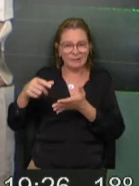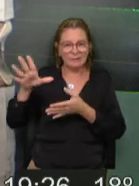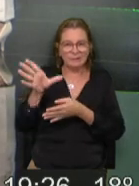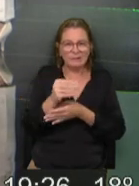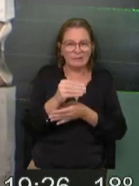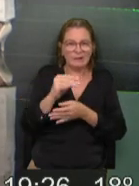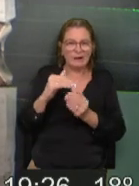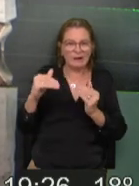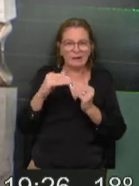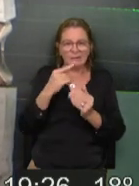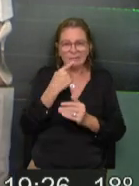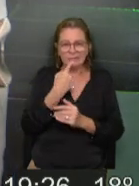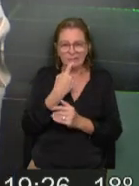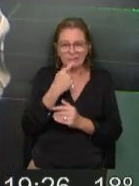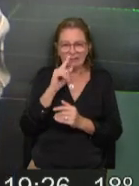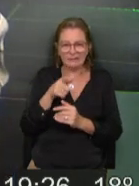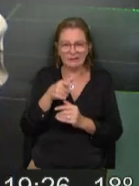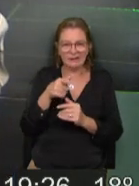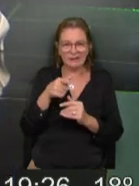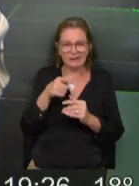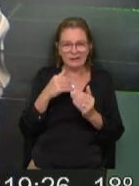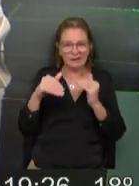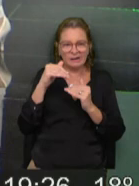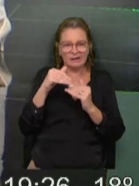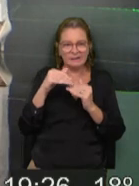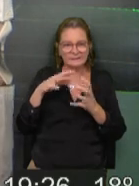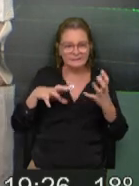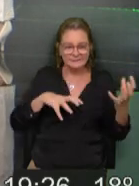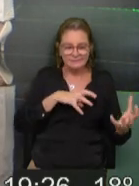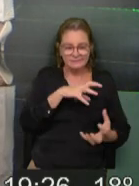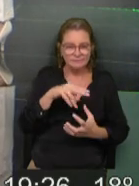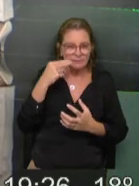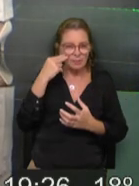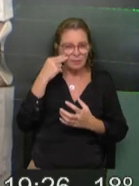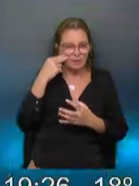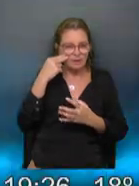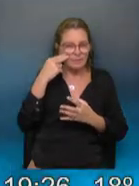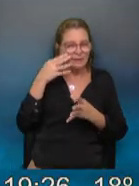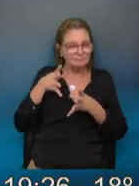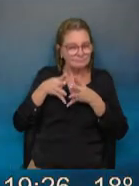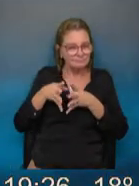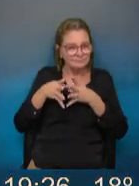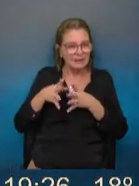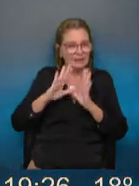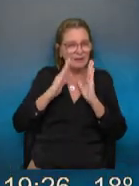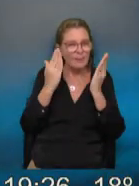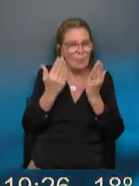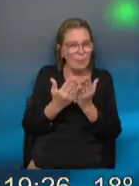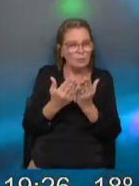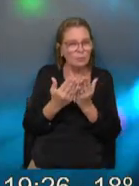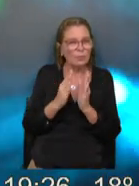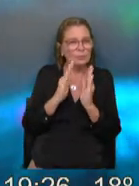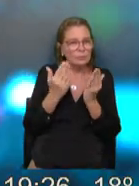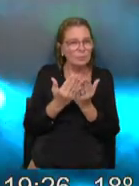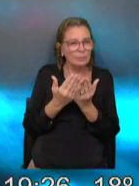eso también con la incertidumbre que está generando el aumento de las tensiones en el marco de los conflictos geopolíticos que tenemos en el mundo. Cuando